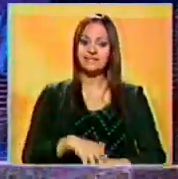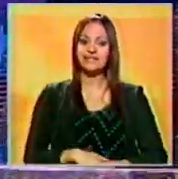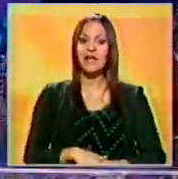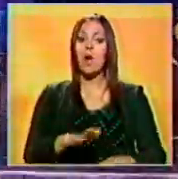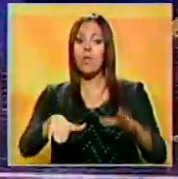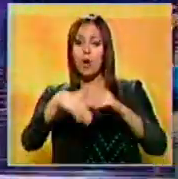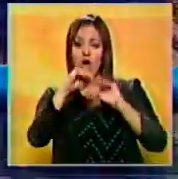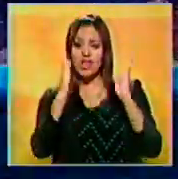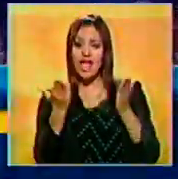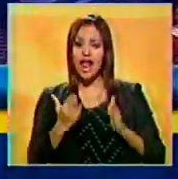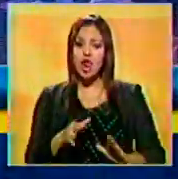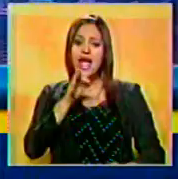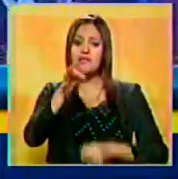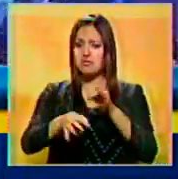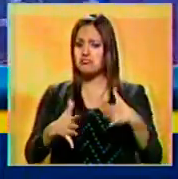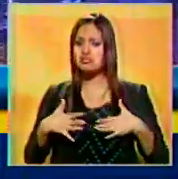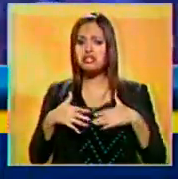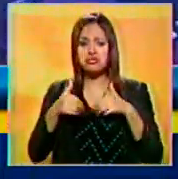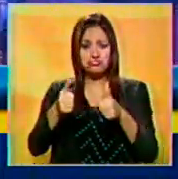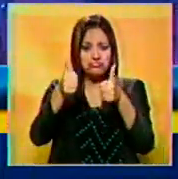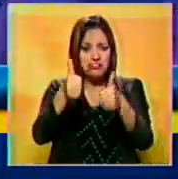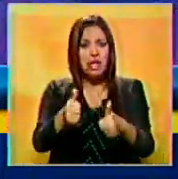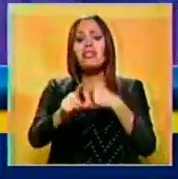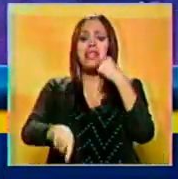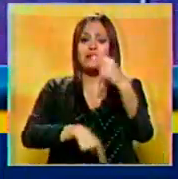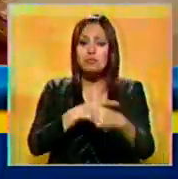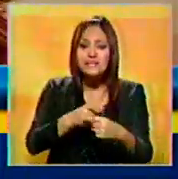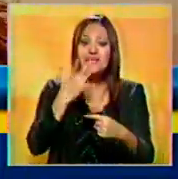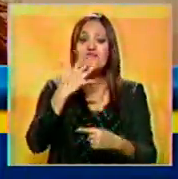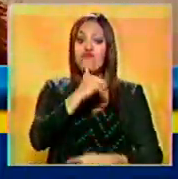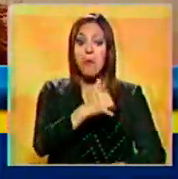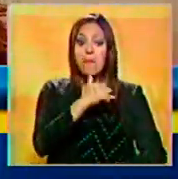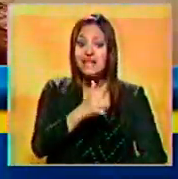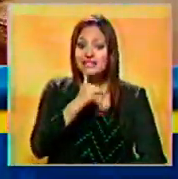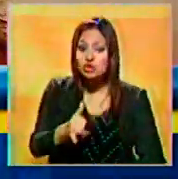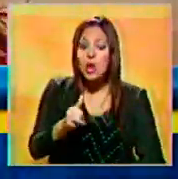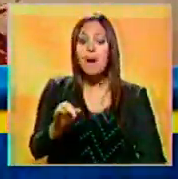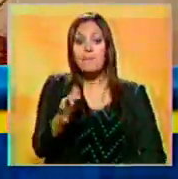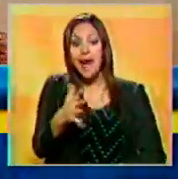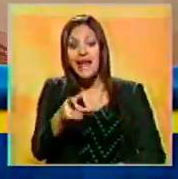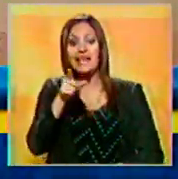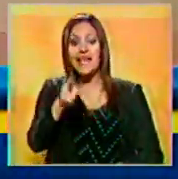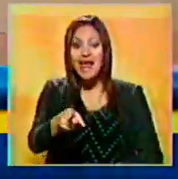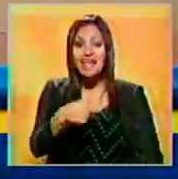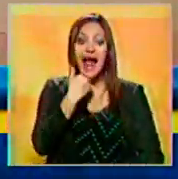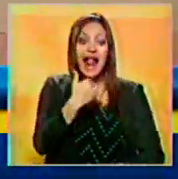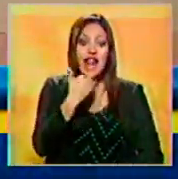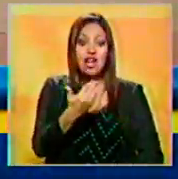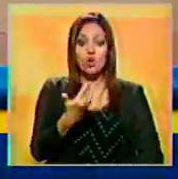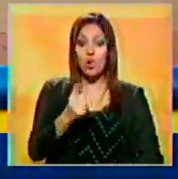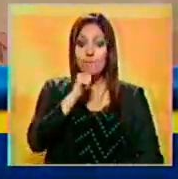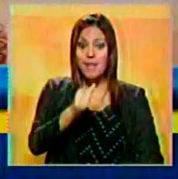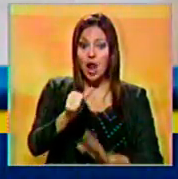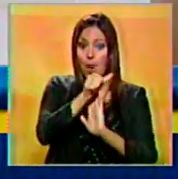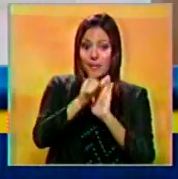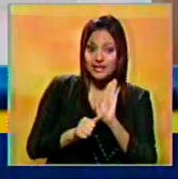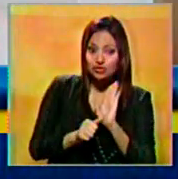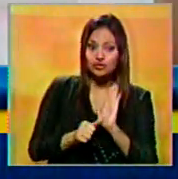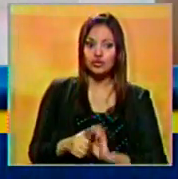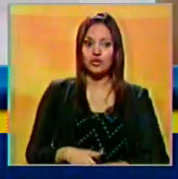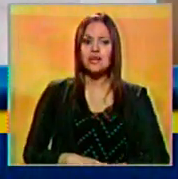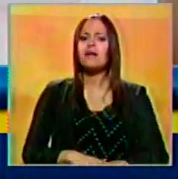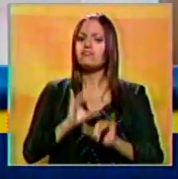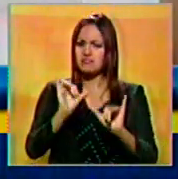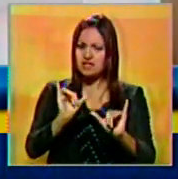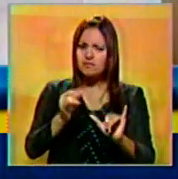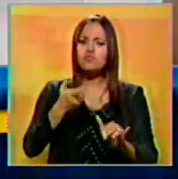modelo aseguró que se encuentra sana luego de que surgieran informaciones en las que habría sufrido un percance en el quirófano. La Miss Venezuela